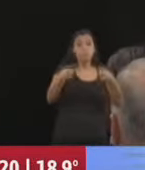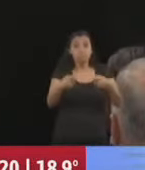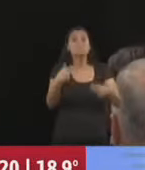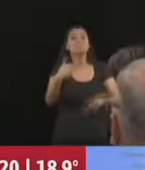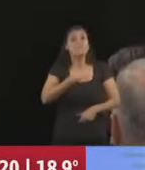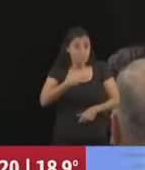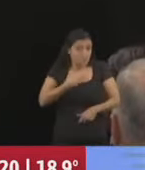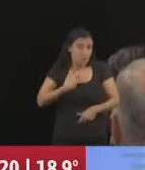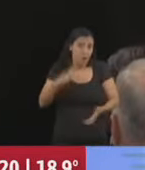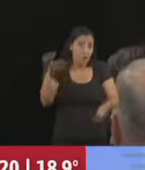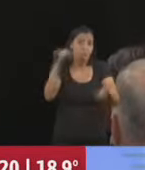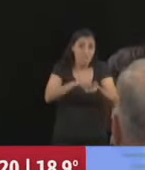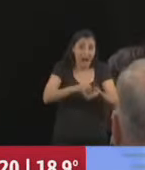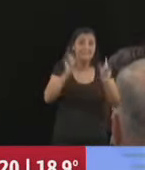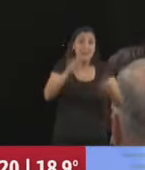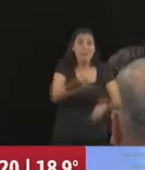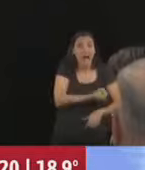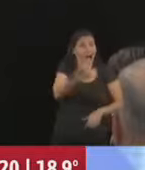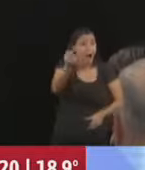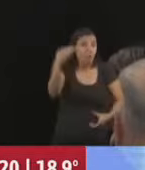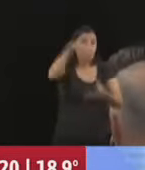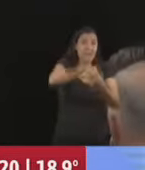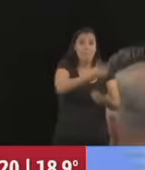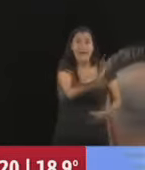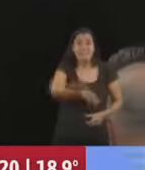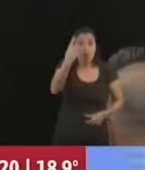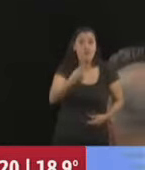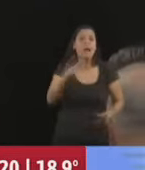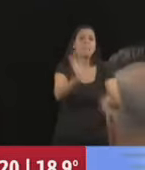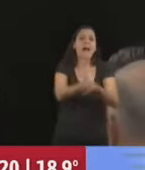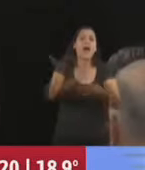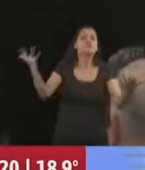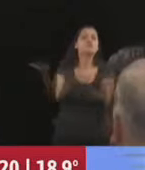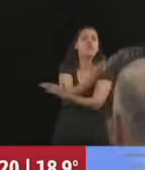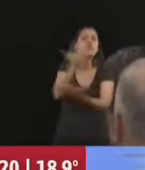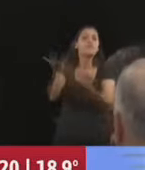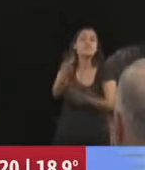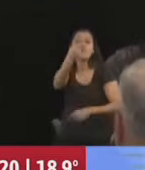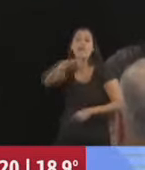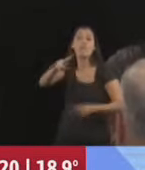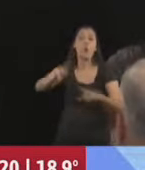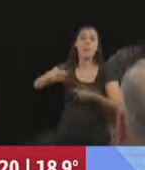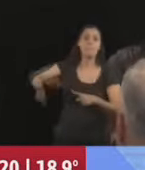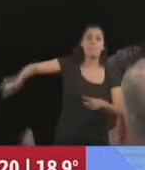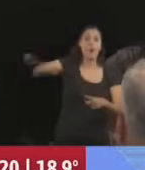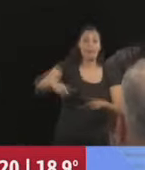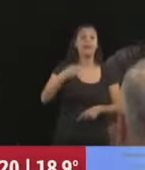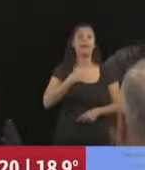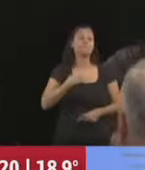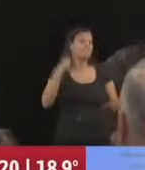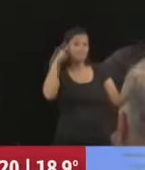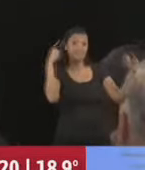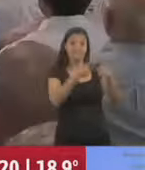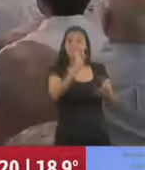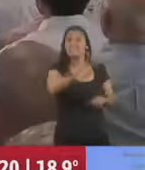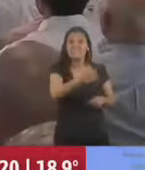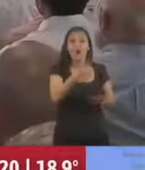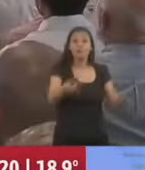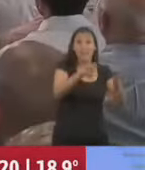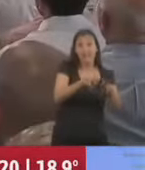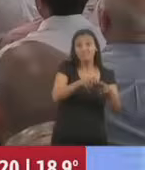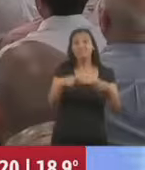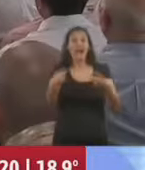Miren, el presidente tiene la facultad legal de hacerlo. Yo creo que lo que hay que hacer es dialogar en el orden nacional,